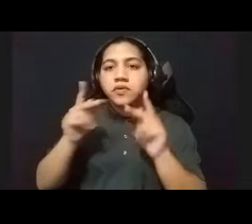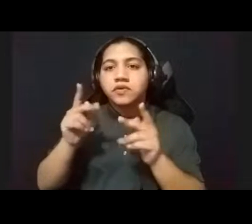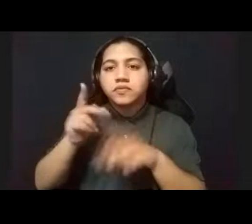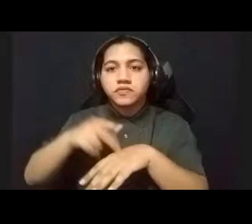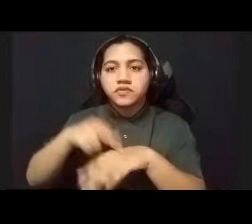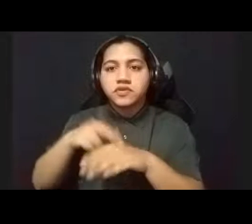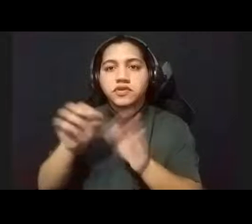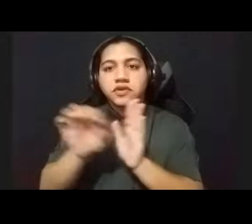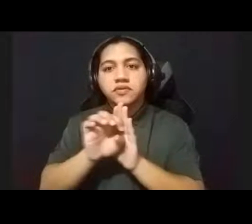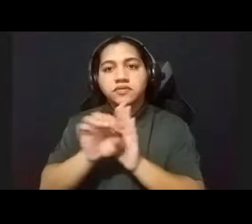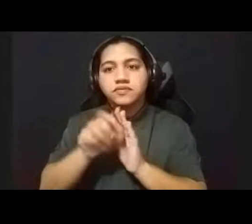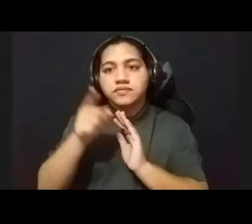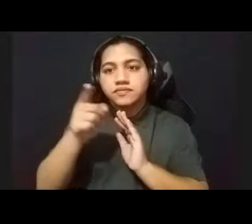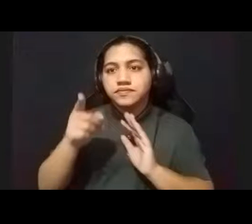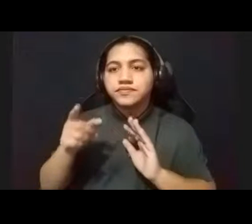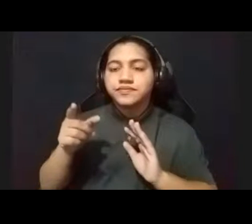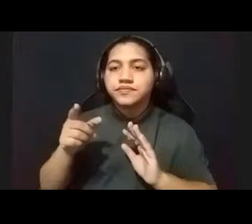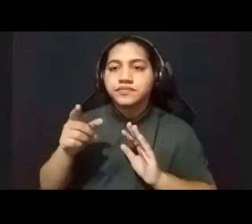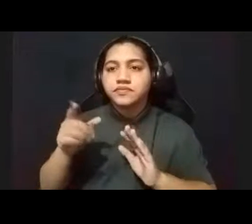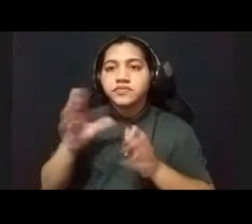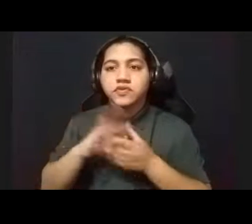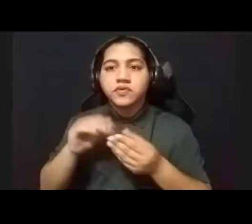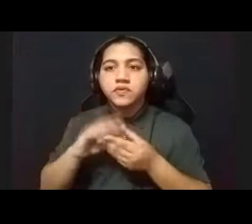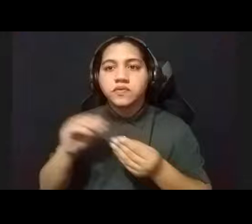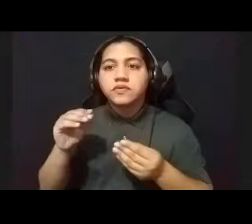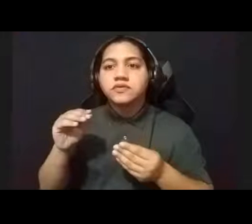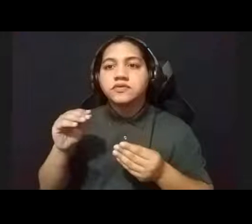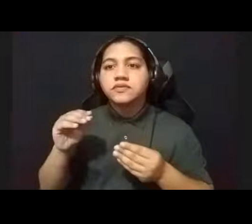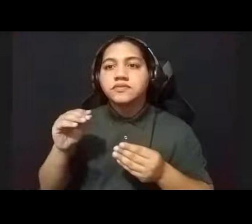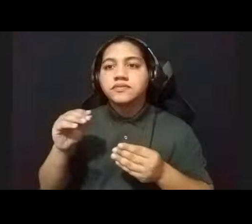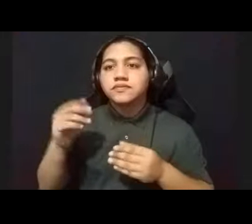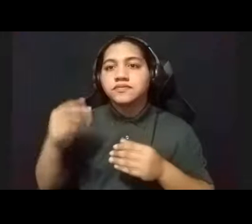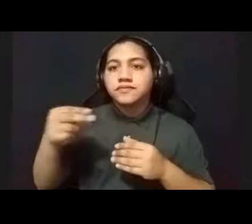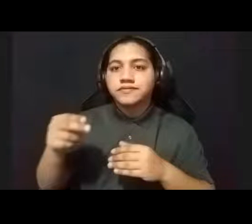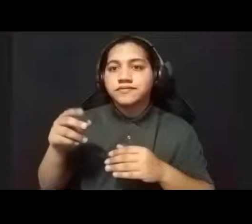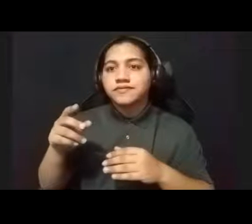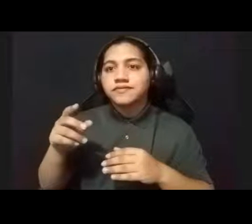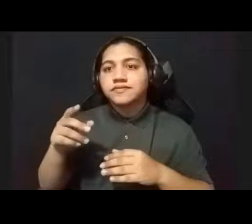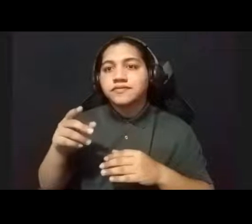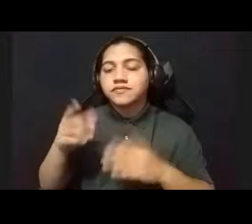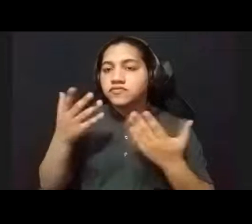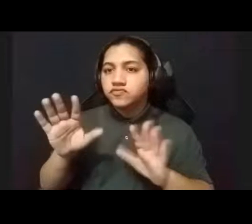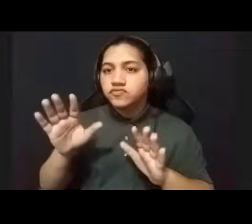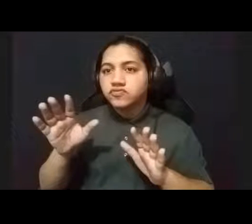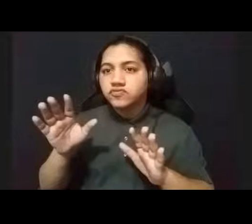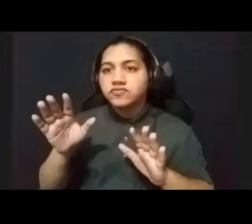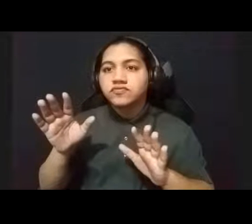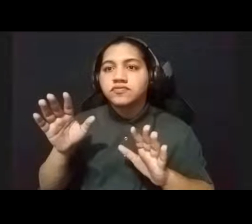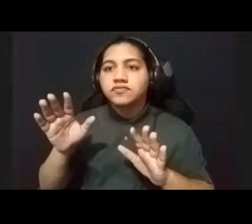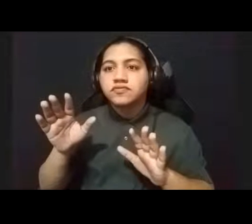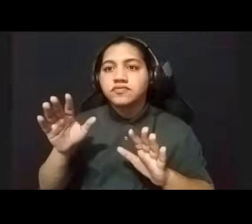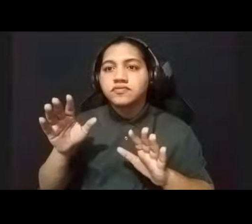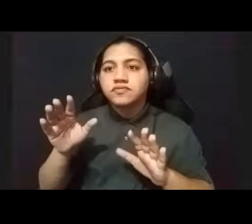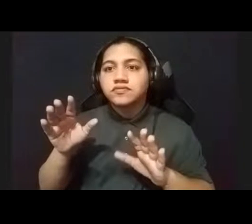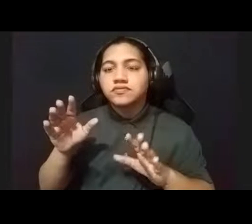ejemplo esta versión de cuentos folclóricos, que es una versión que está ya bastante, bueno,